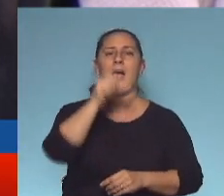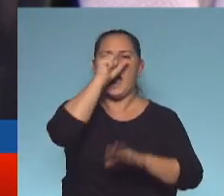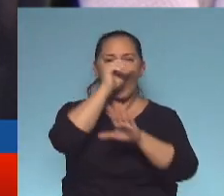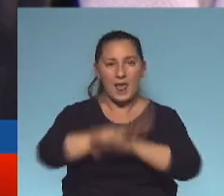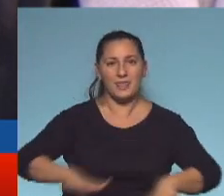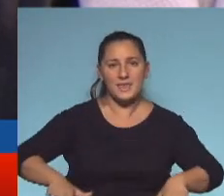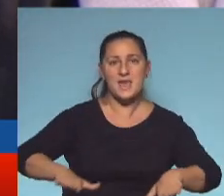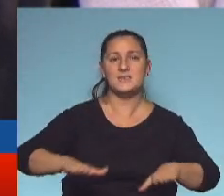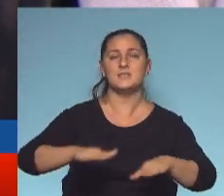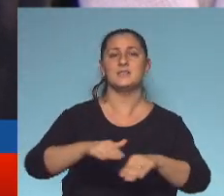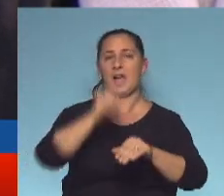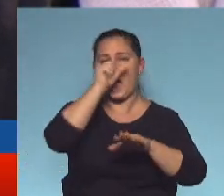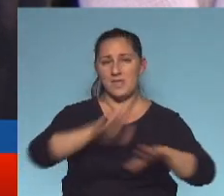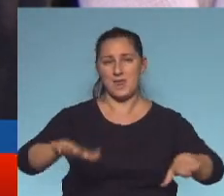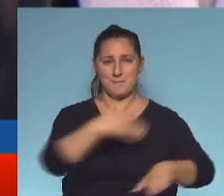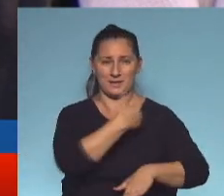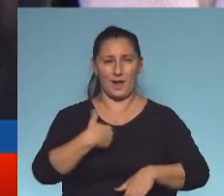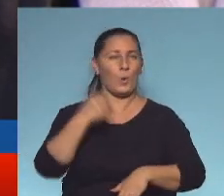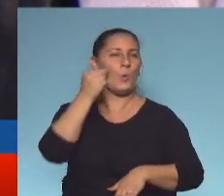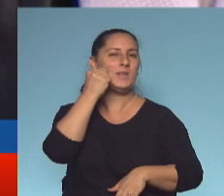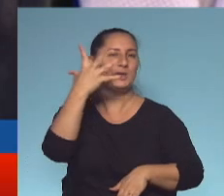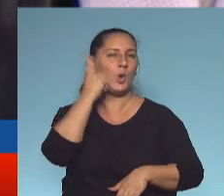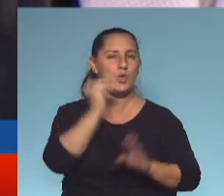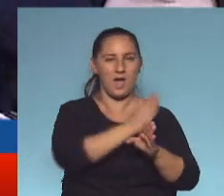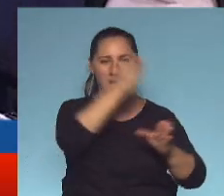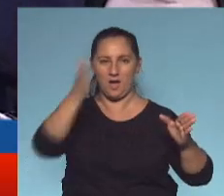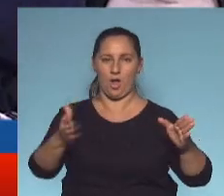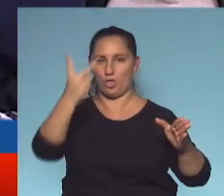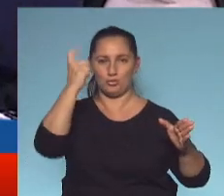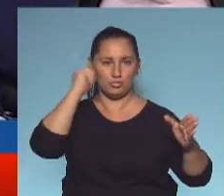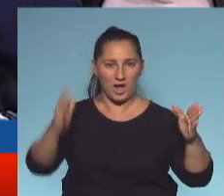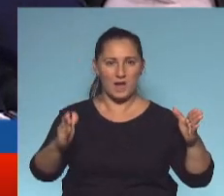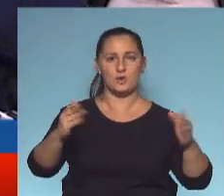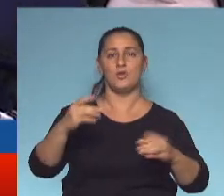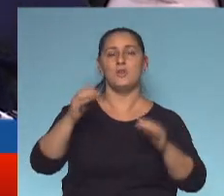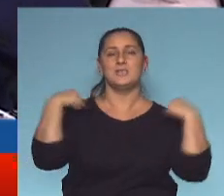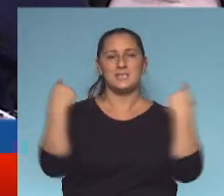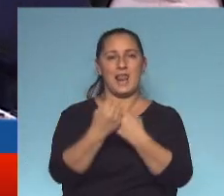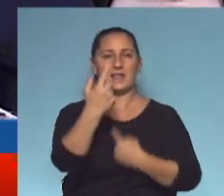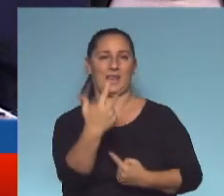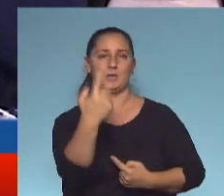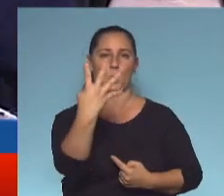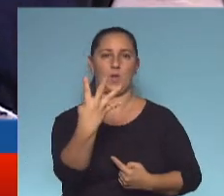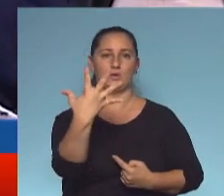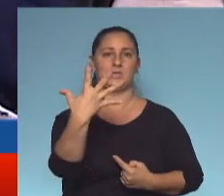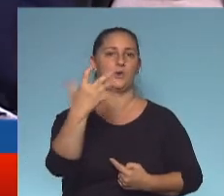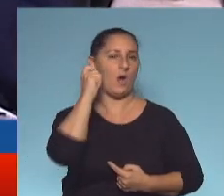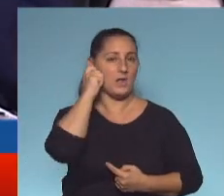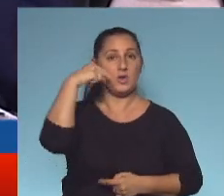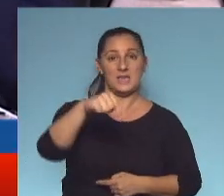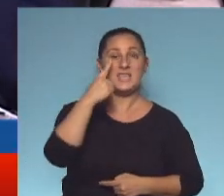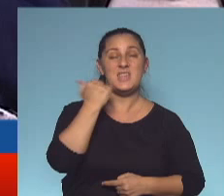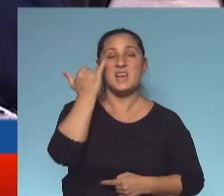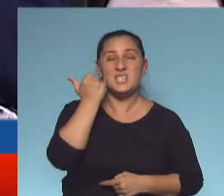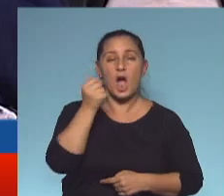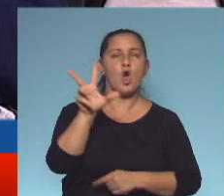jardines maternales de 45 días a 2 años, la sala de 3, 4 y 5 años. Este año terminamos llegando